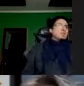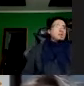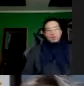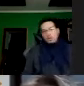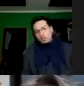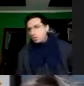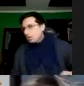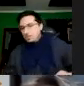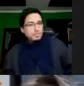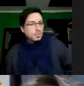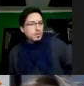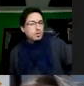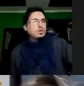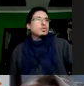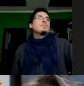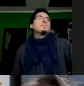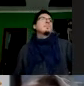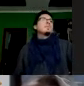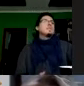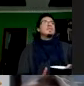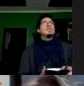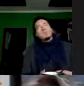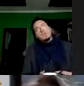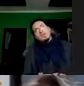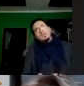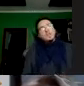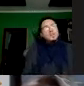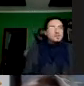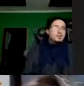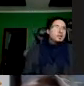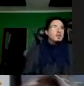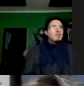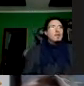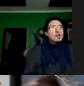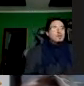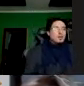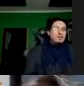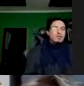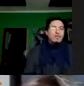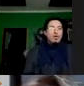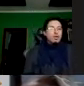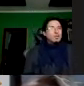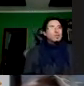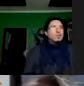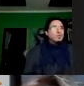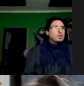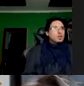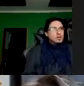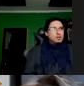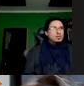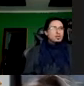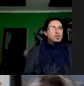10, 9, 8, 7, 6, 5, 4,